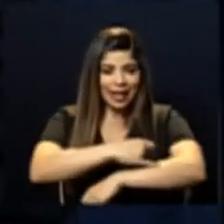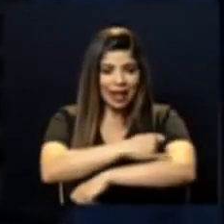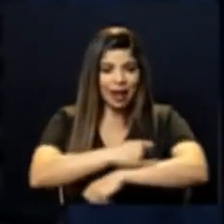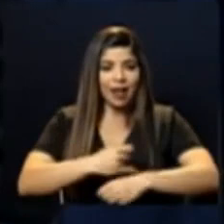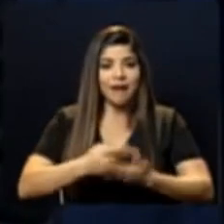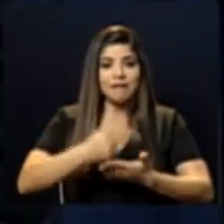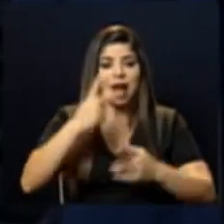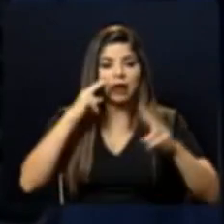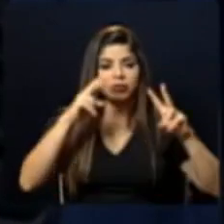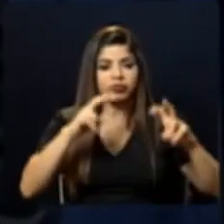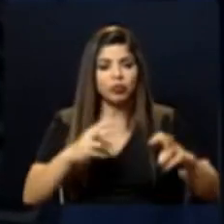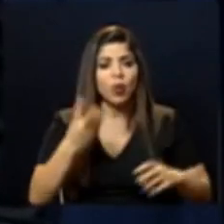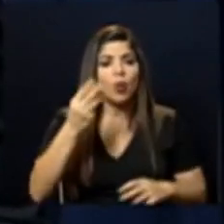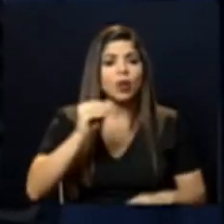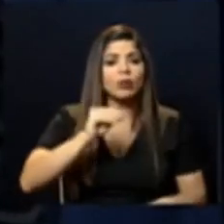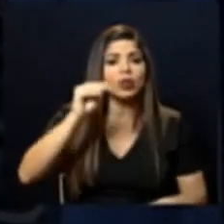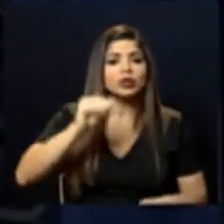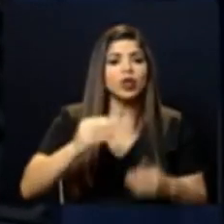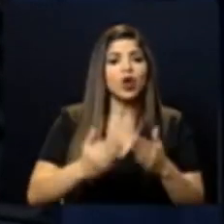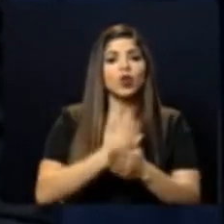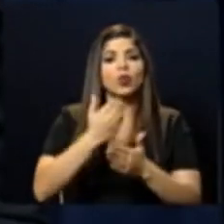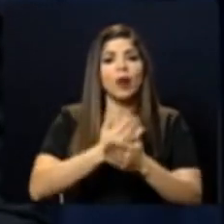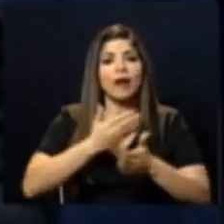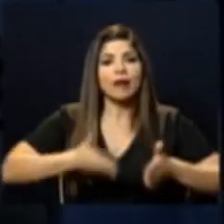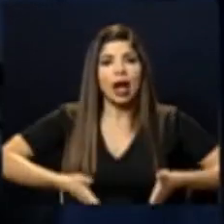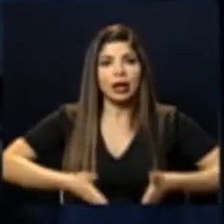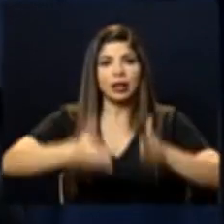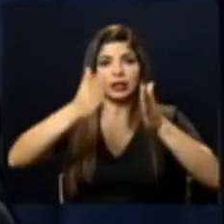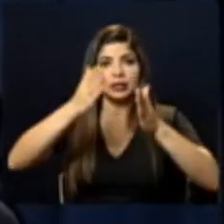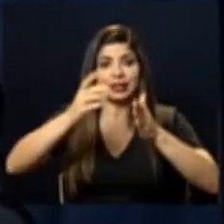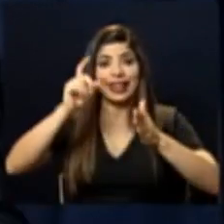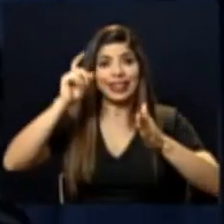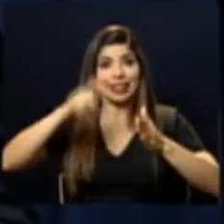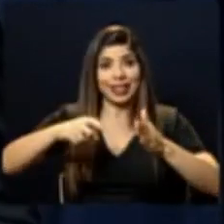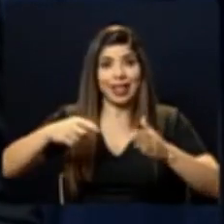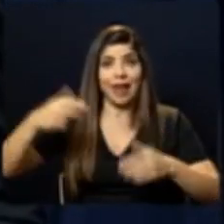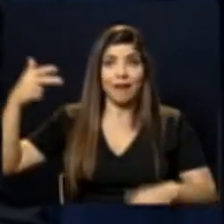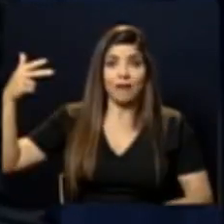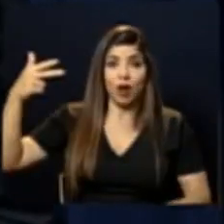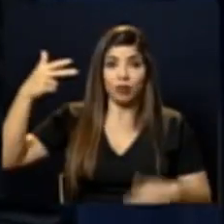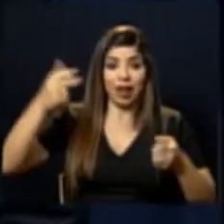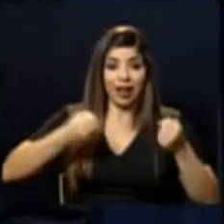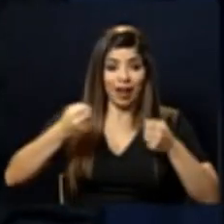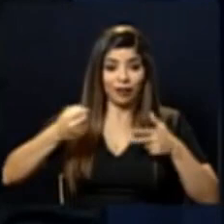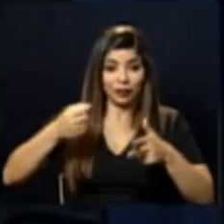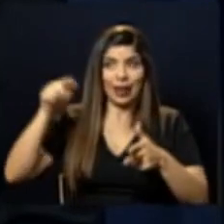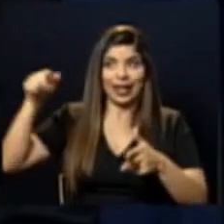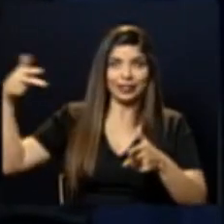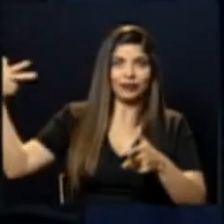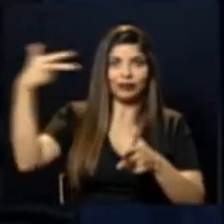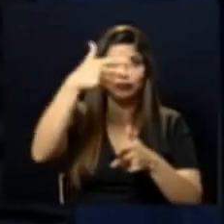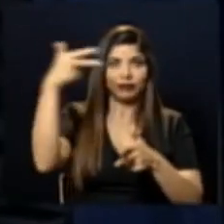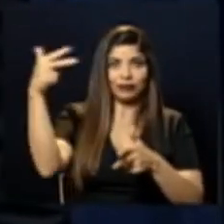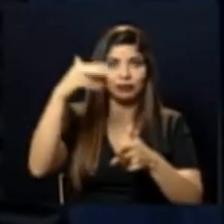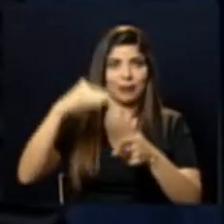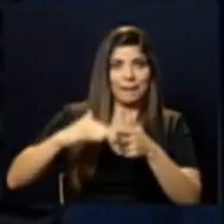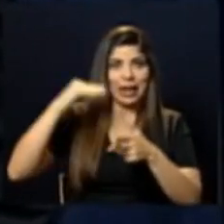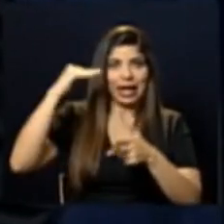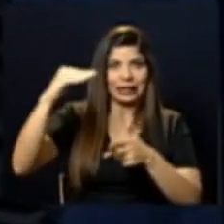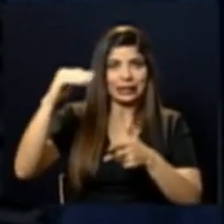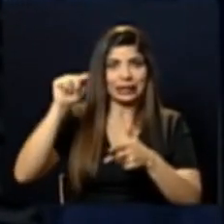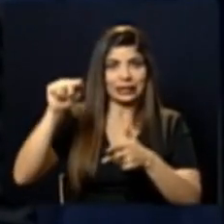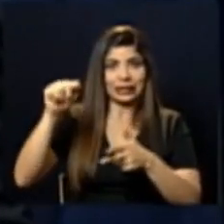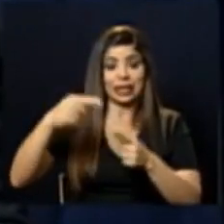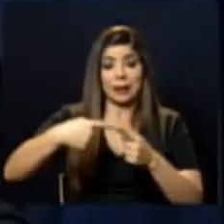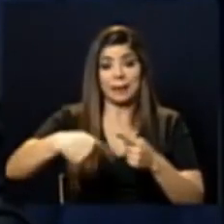determinar el porcentaje de las nuevas vías que deben ir elevadas y en cuestión de meses se presentará a